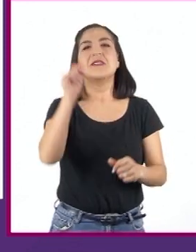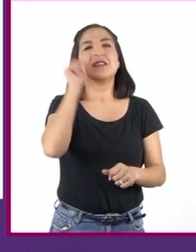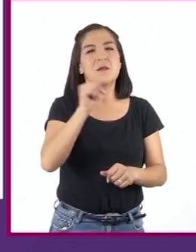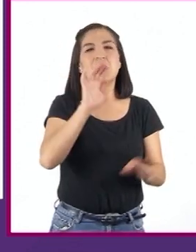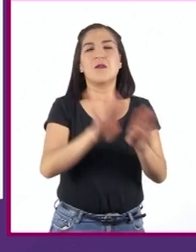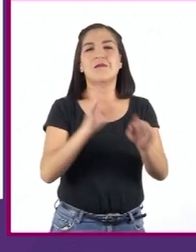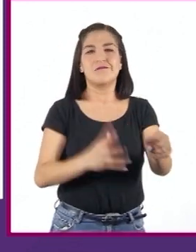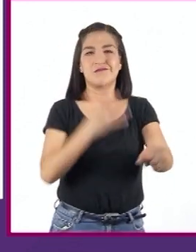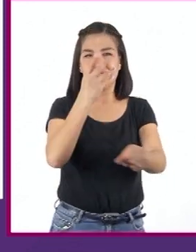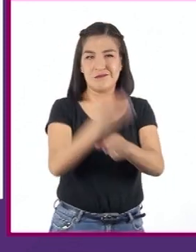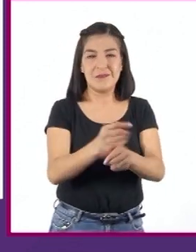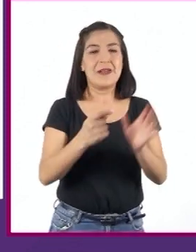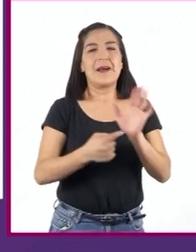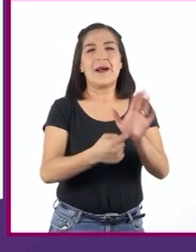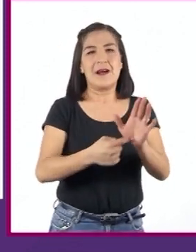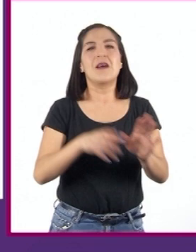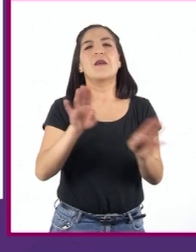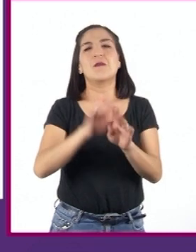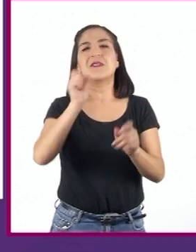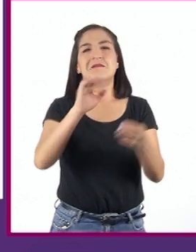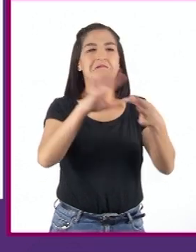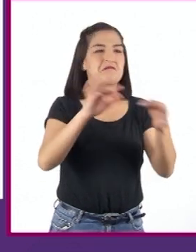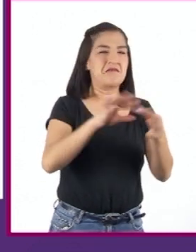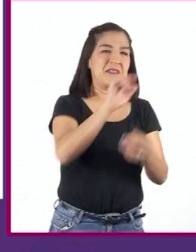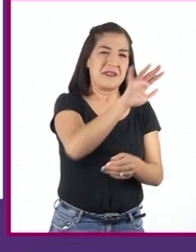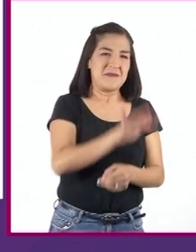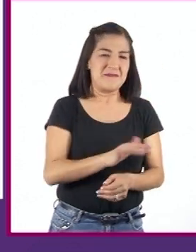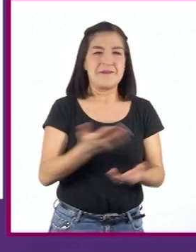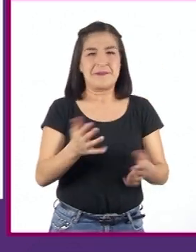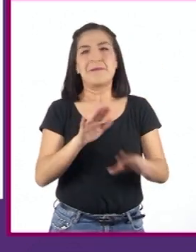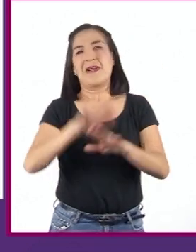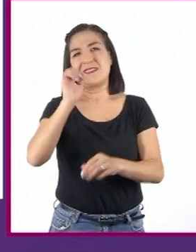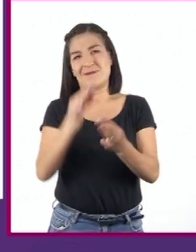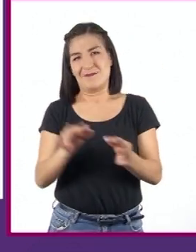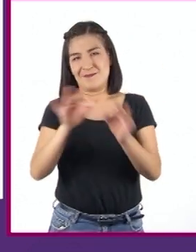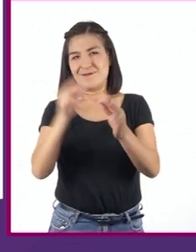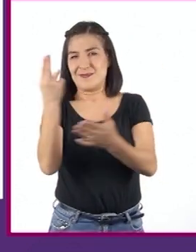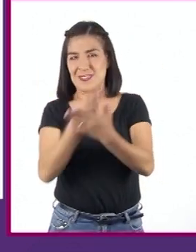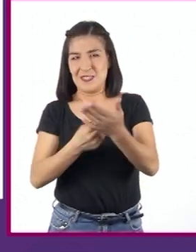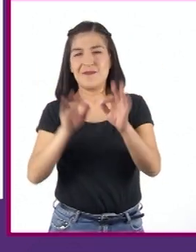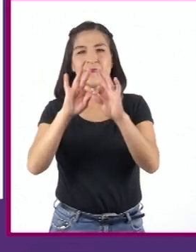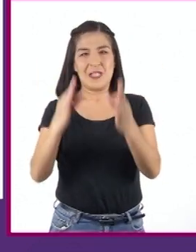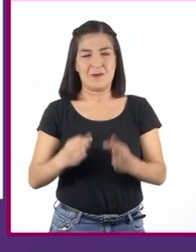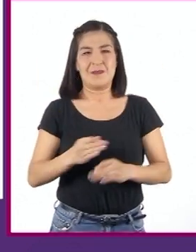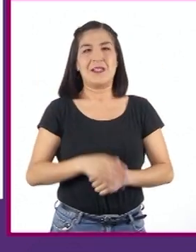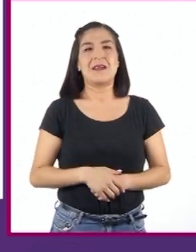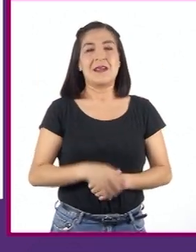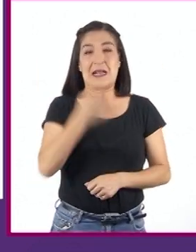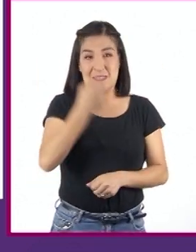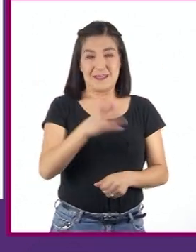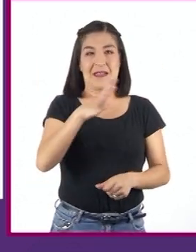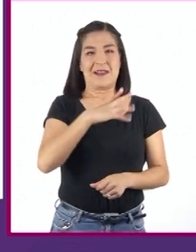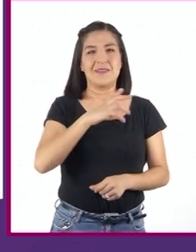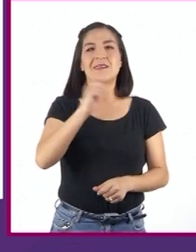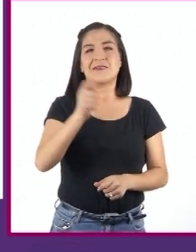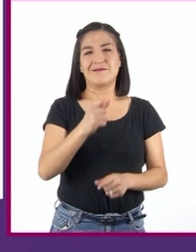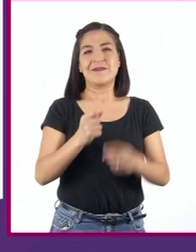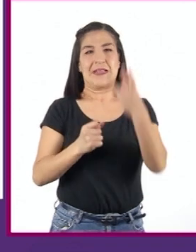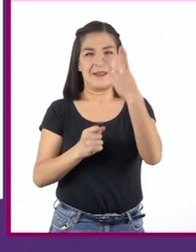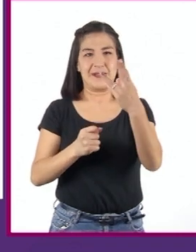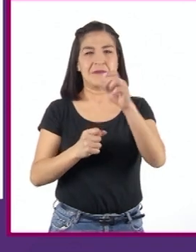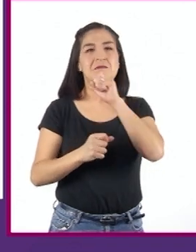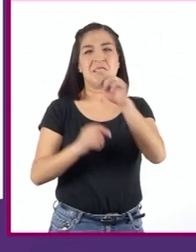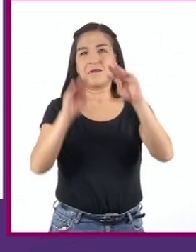aporta más información que la que incluye el enunciado del problema. En este caso, tiene 3 lados de la misma medida